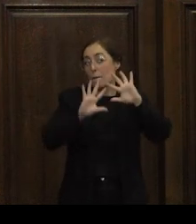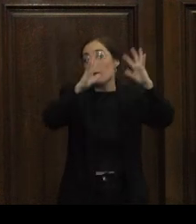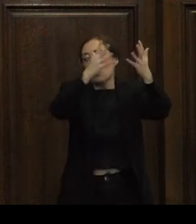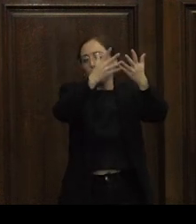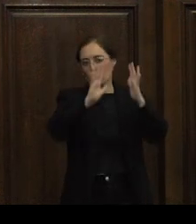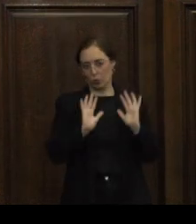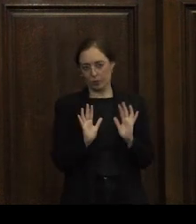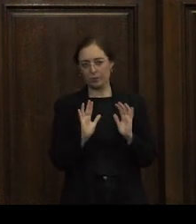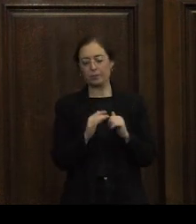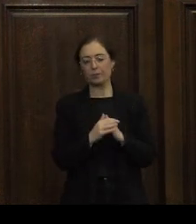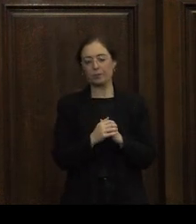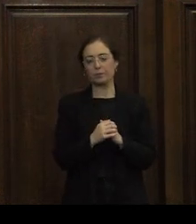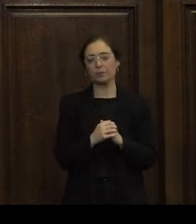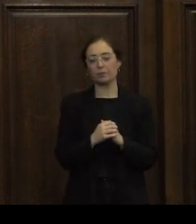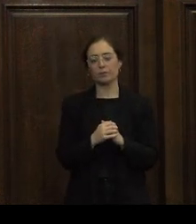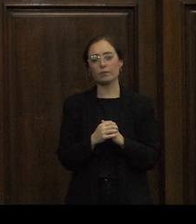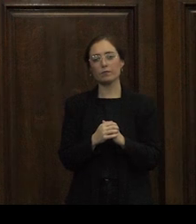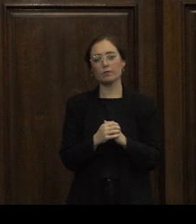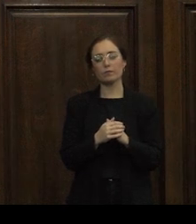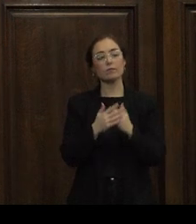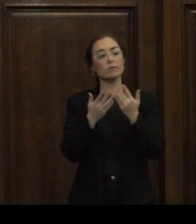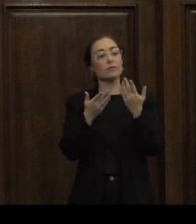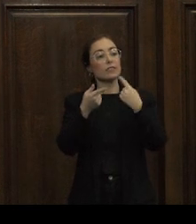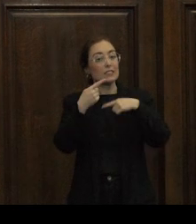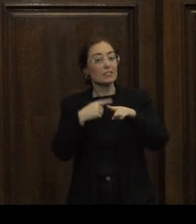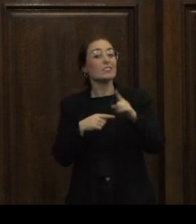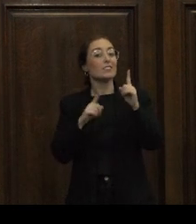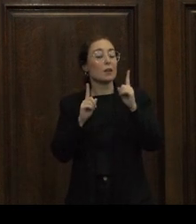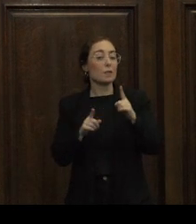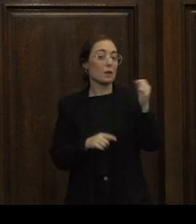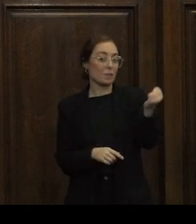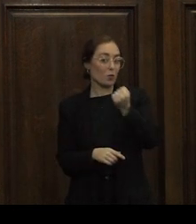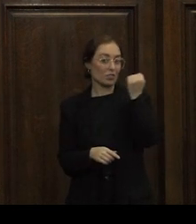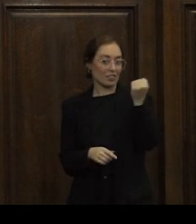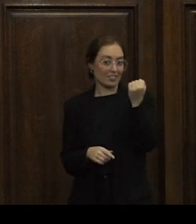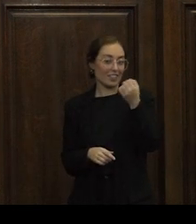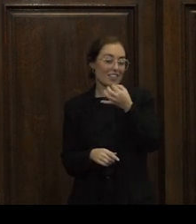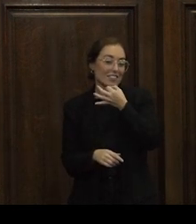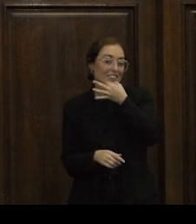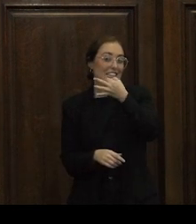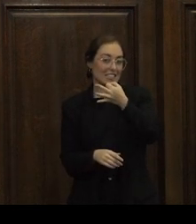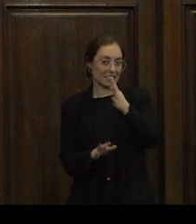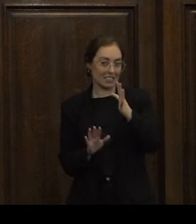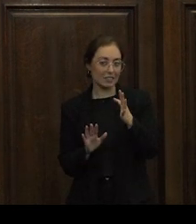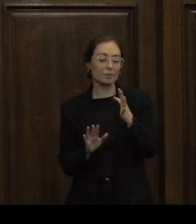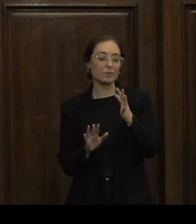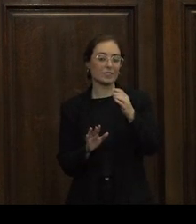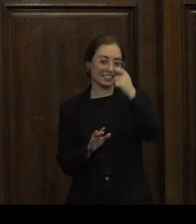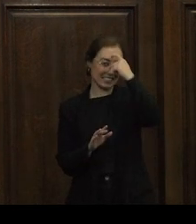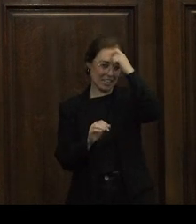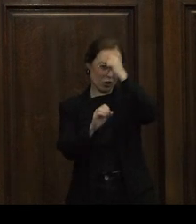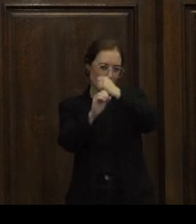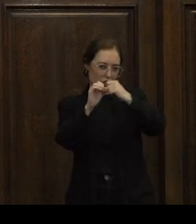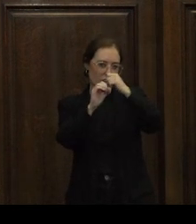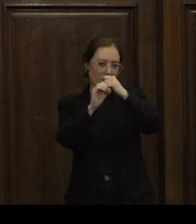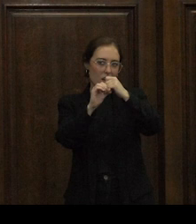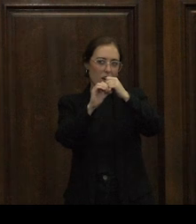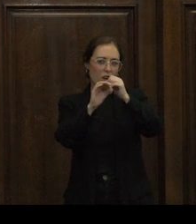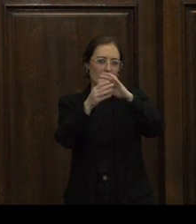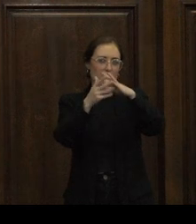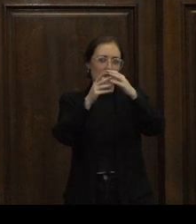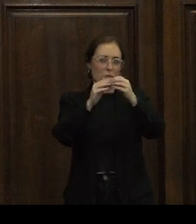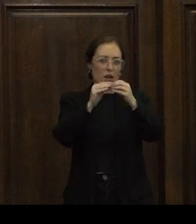¿no? En ese sentido, es muy importante destacar que las tecnologías no son neutras, ¿no?